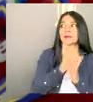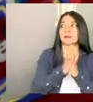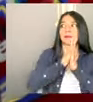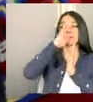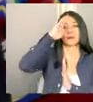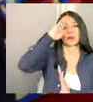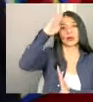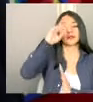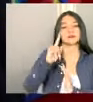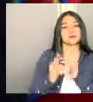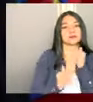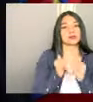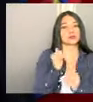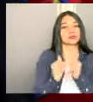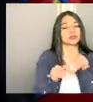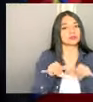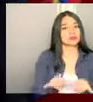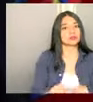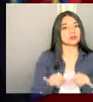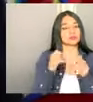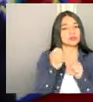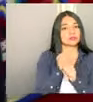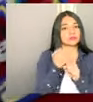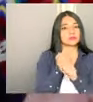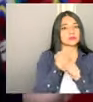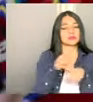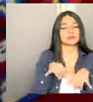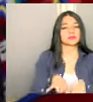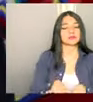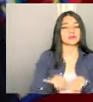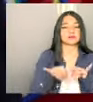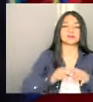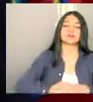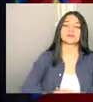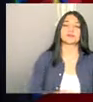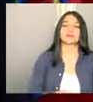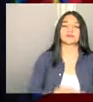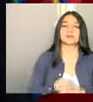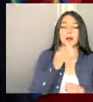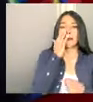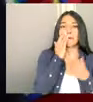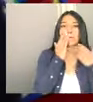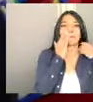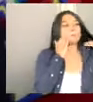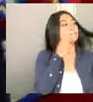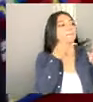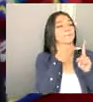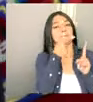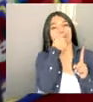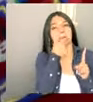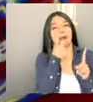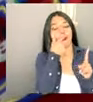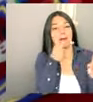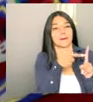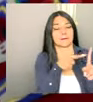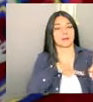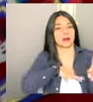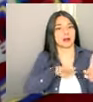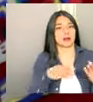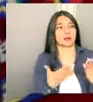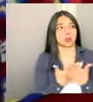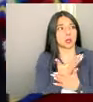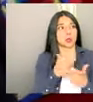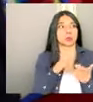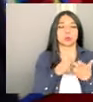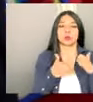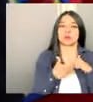Ese es un proceso que ya se lo venían trabajando, que entiendo que el alcalde electo no va a tener ninguna situación,